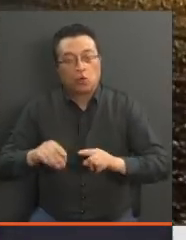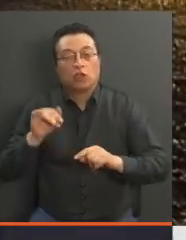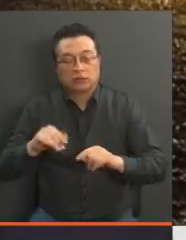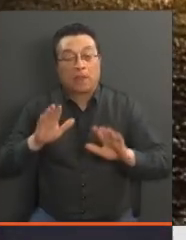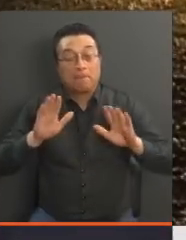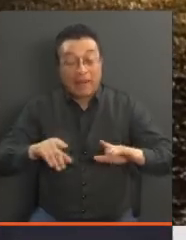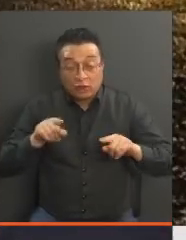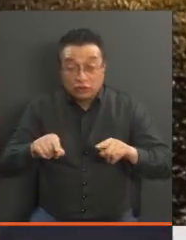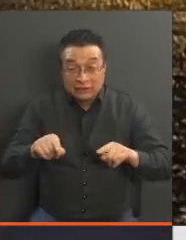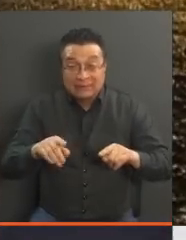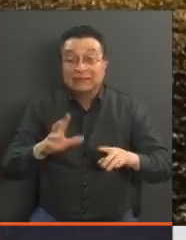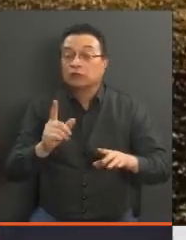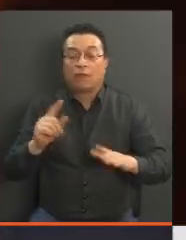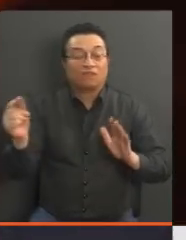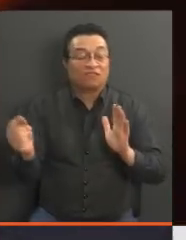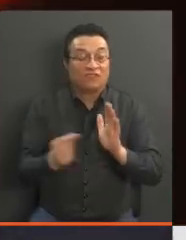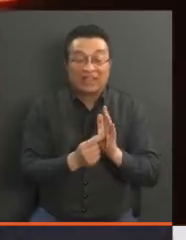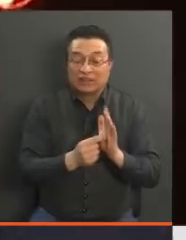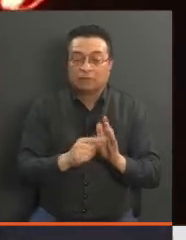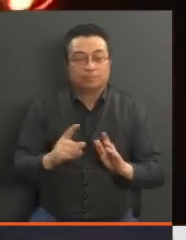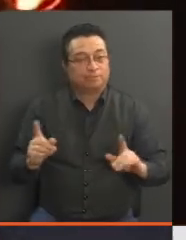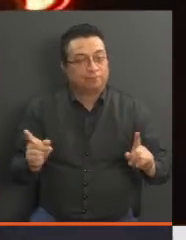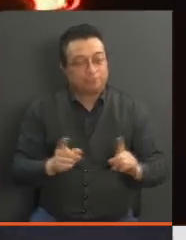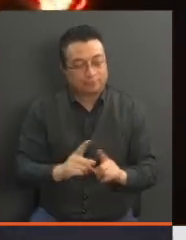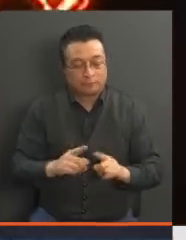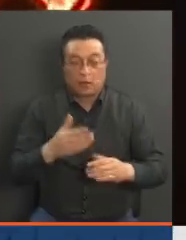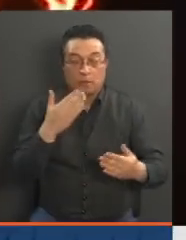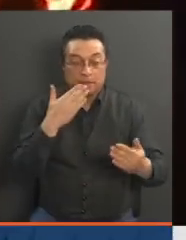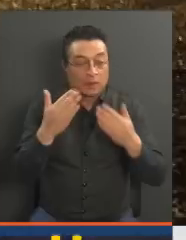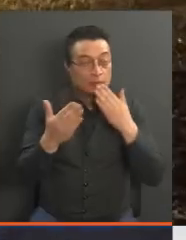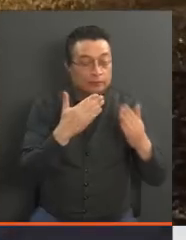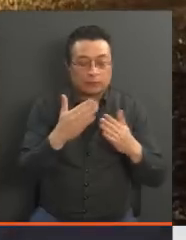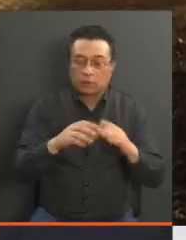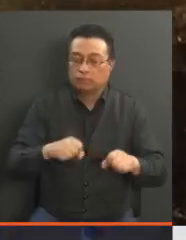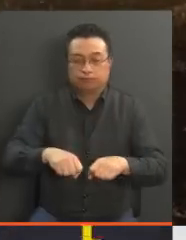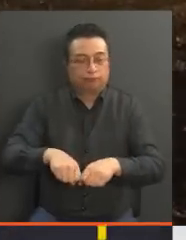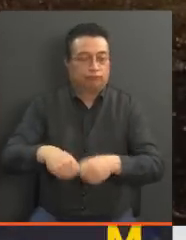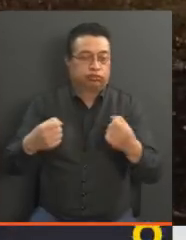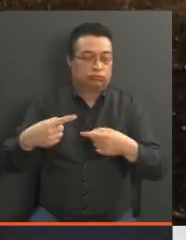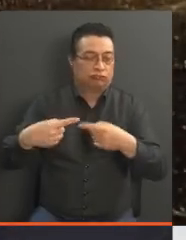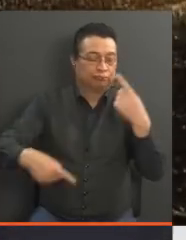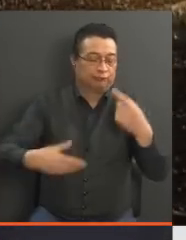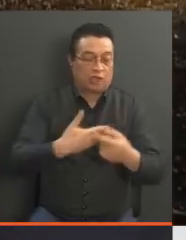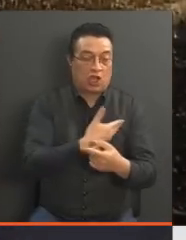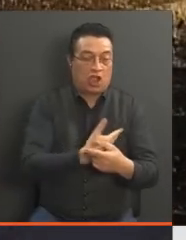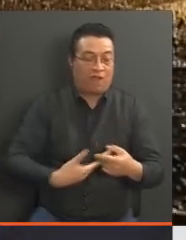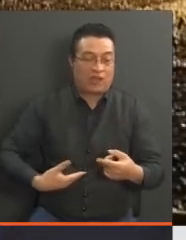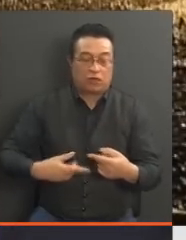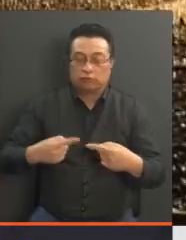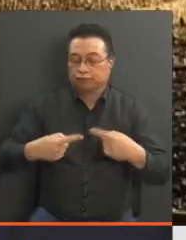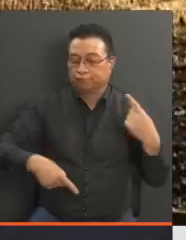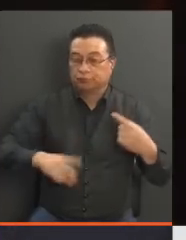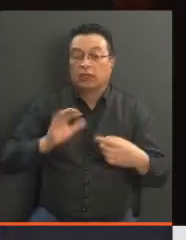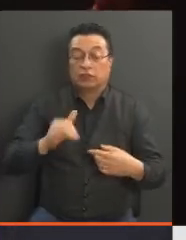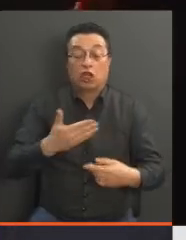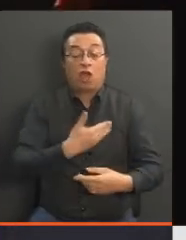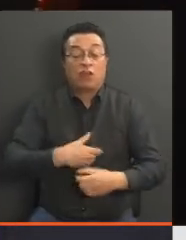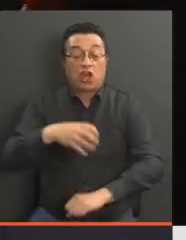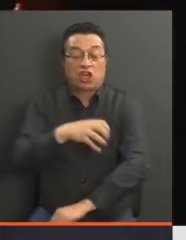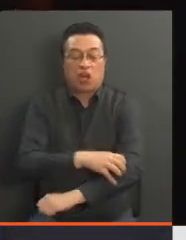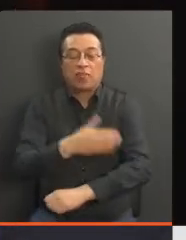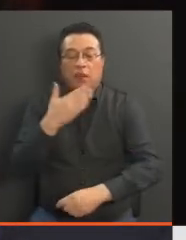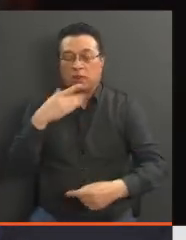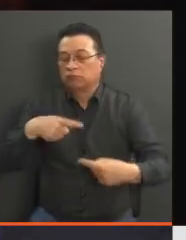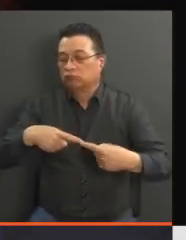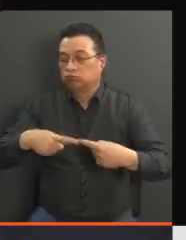paralización no tiene fecha de término. El diálogo está totalmente quebrado con el gobierno central y también con el gobierno regional y por ahora la